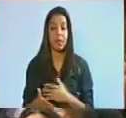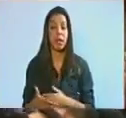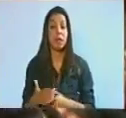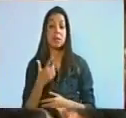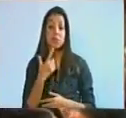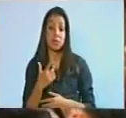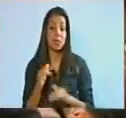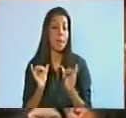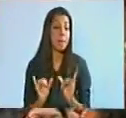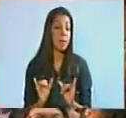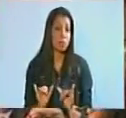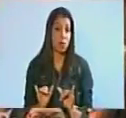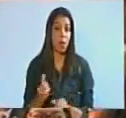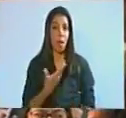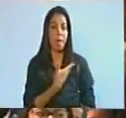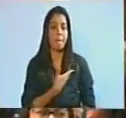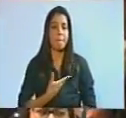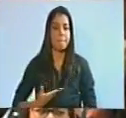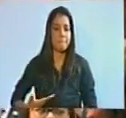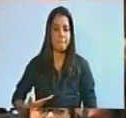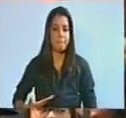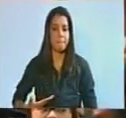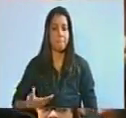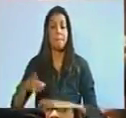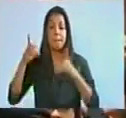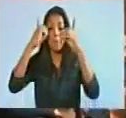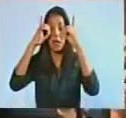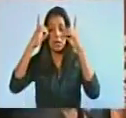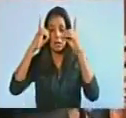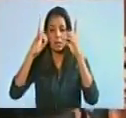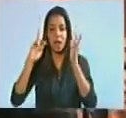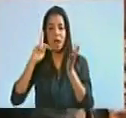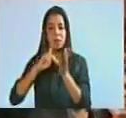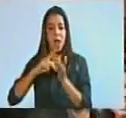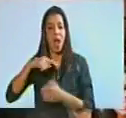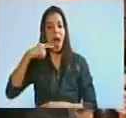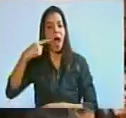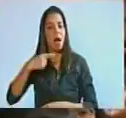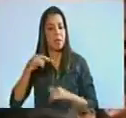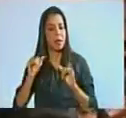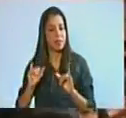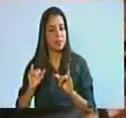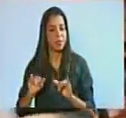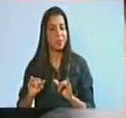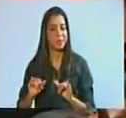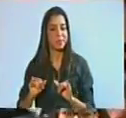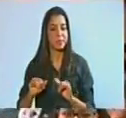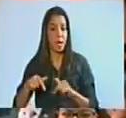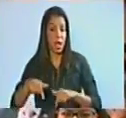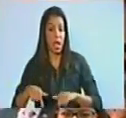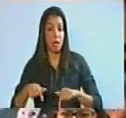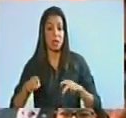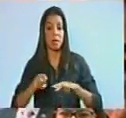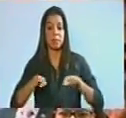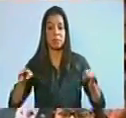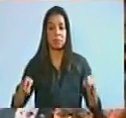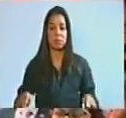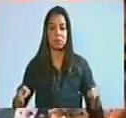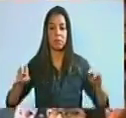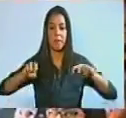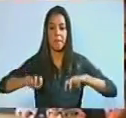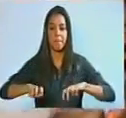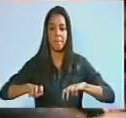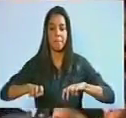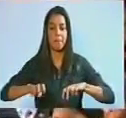lo decía la presidenta en su intervención introductoria, que a esta mesa concurren